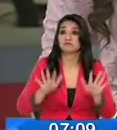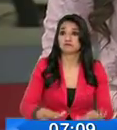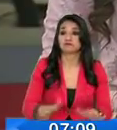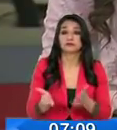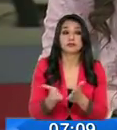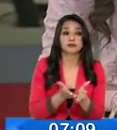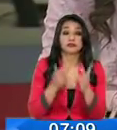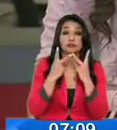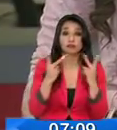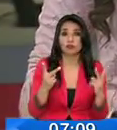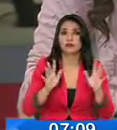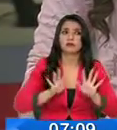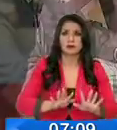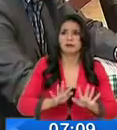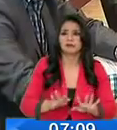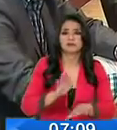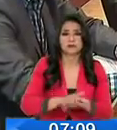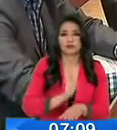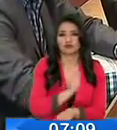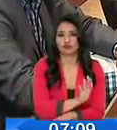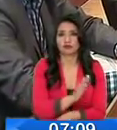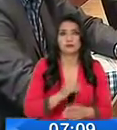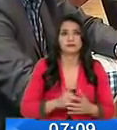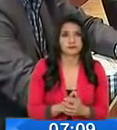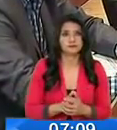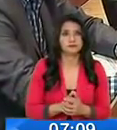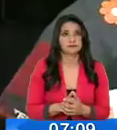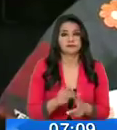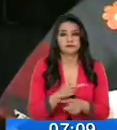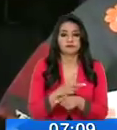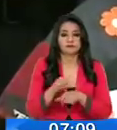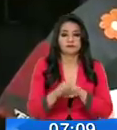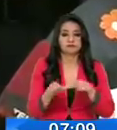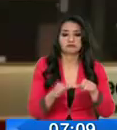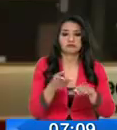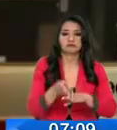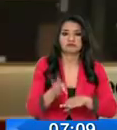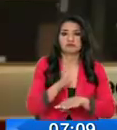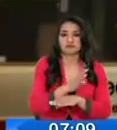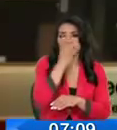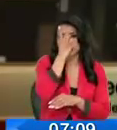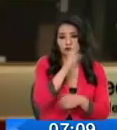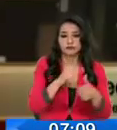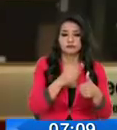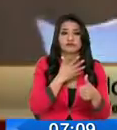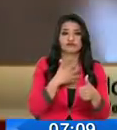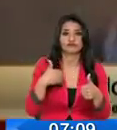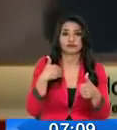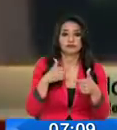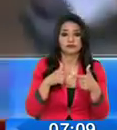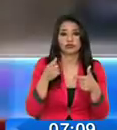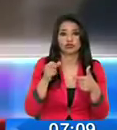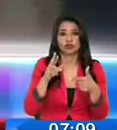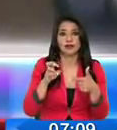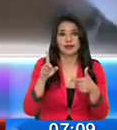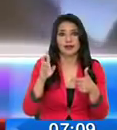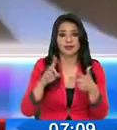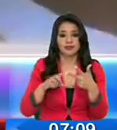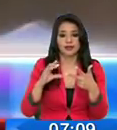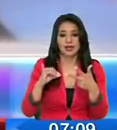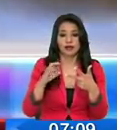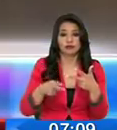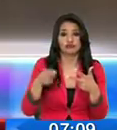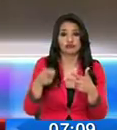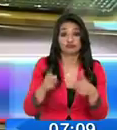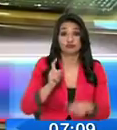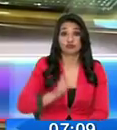servicios públicos. Por unanimidad, el CAL decidió que Gabriela Rivadeneira, Soledad Buendía y Carlos Viteri no recibirán